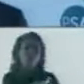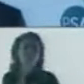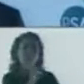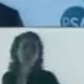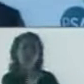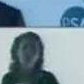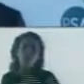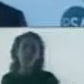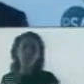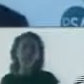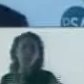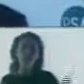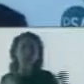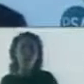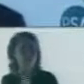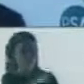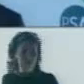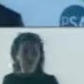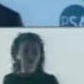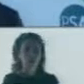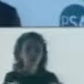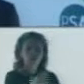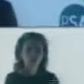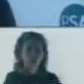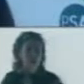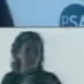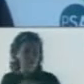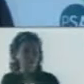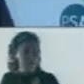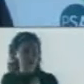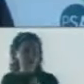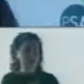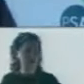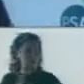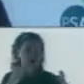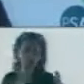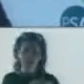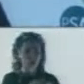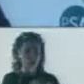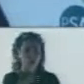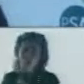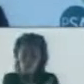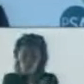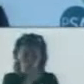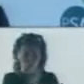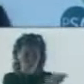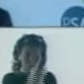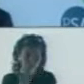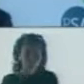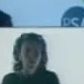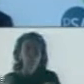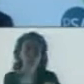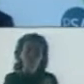lo que podemos hacer. Y yo ese equipo lo tengo. Por lo tanto, vengo y voy a ser cortito porque mis compañeros ya lo han dicho todo por